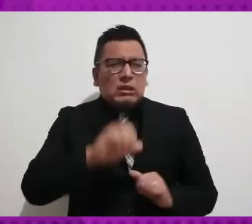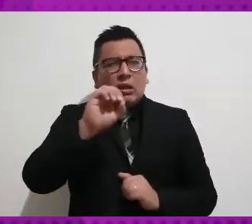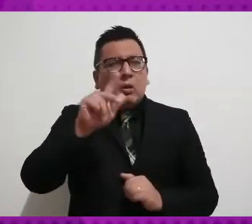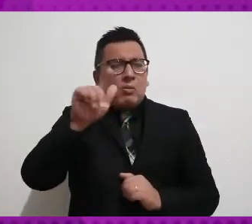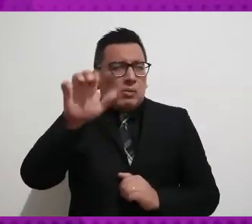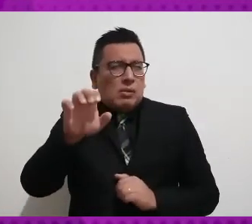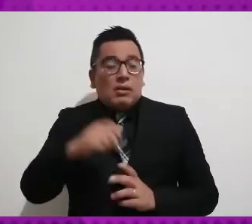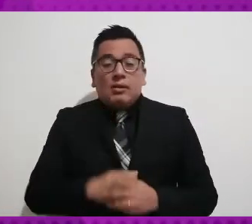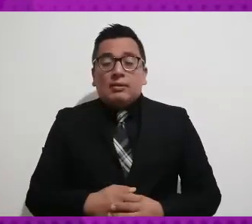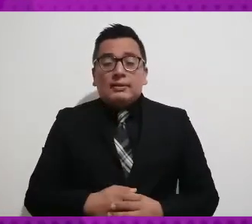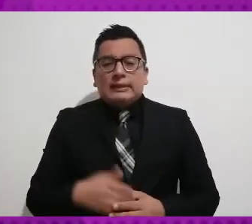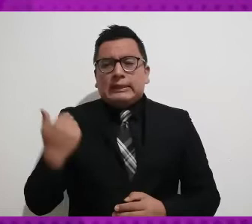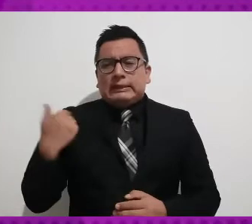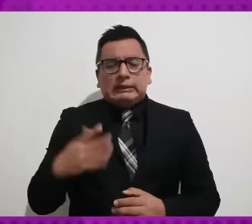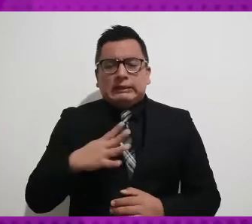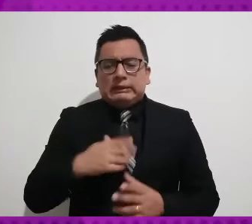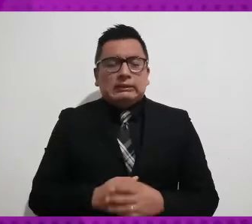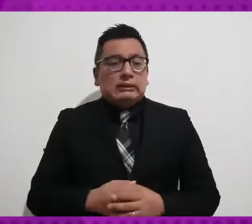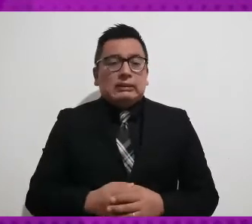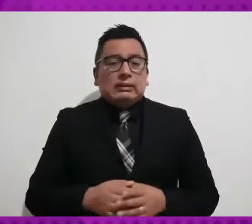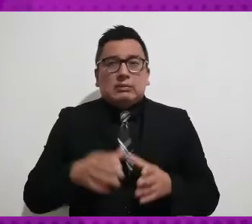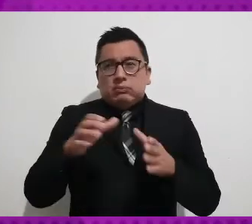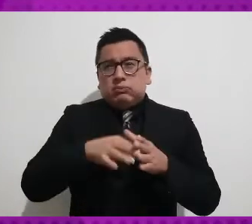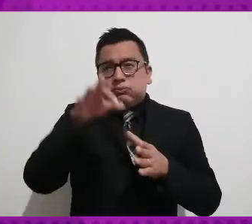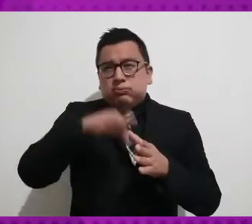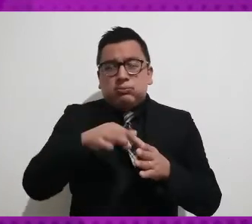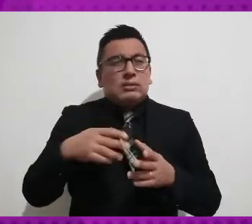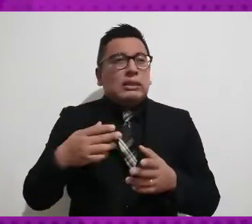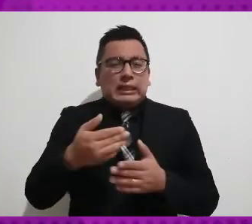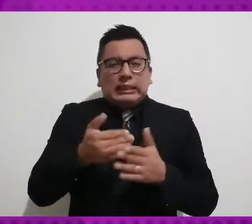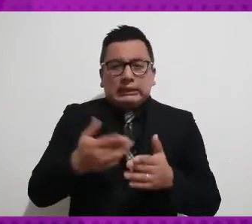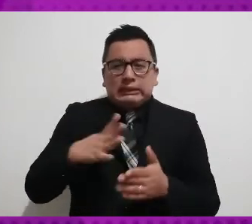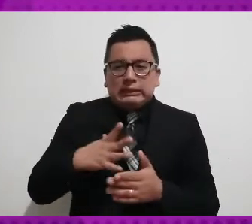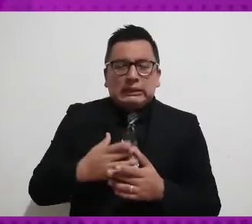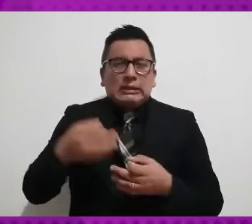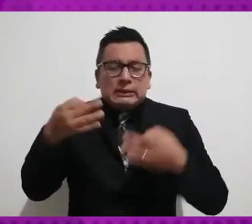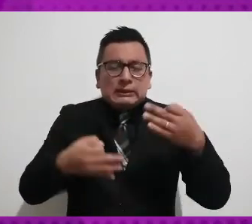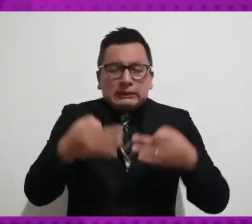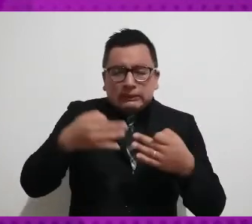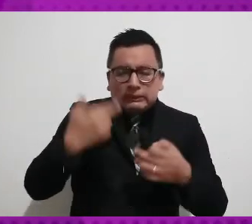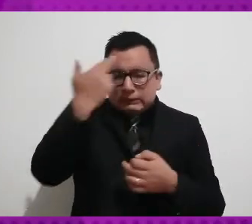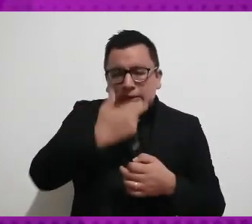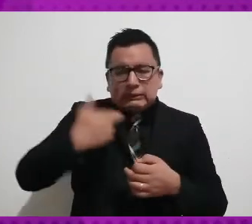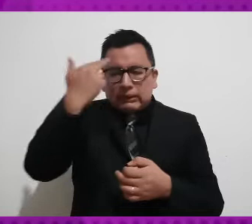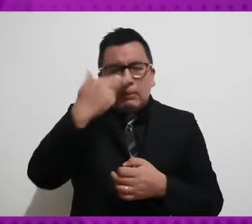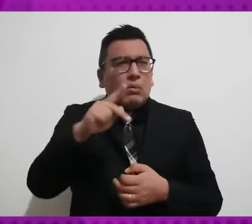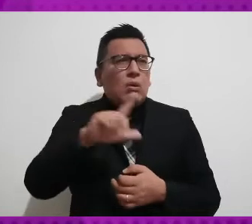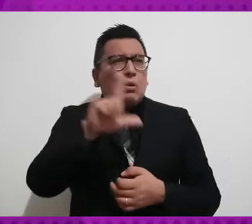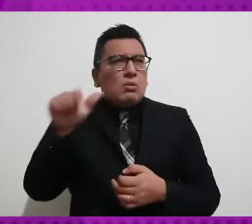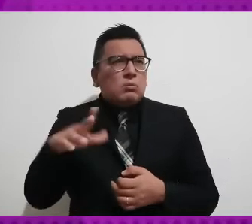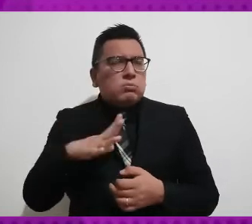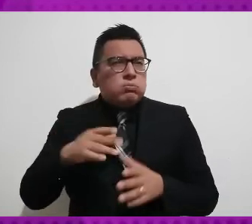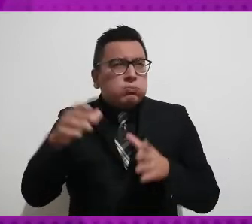aún cuando esta elección fue una de las más judicializadas durante el proceso, creo que al momento de llevar a cabo la